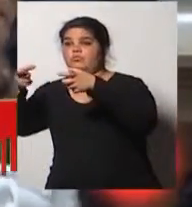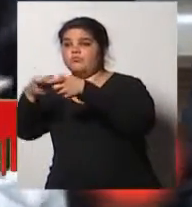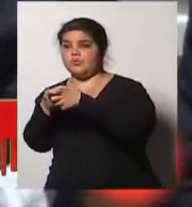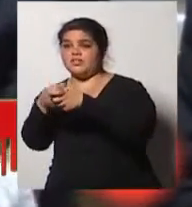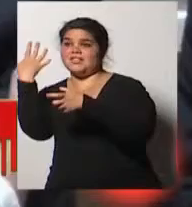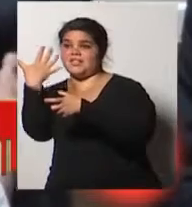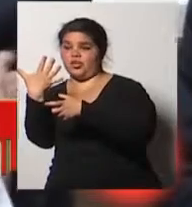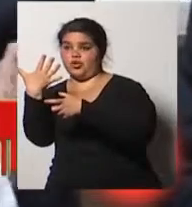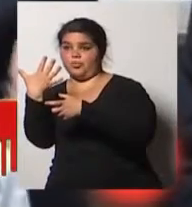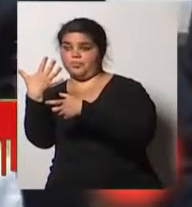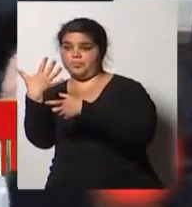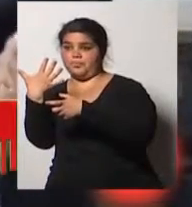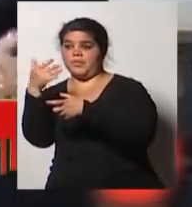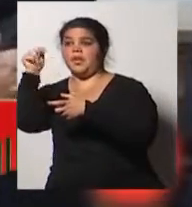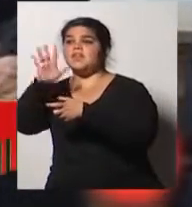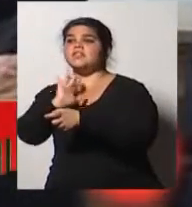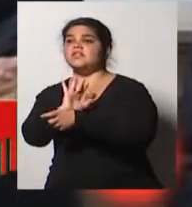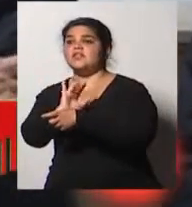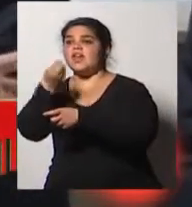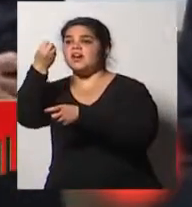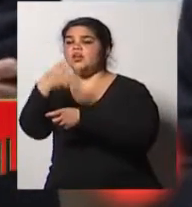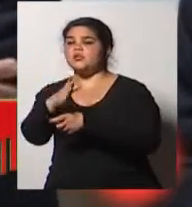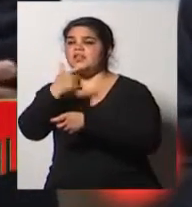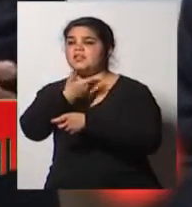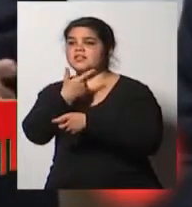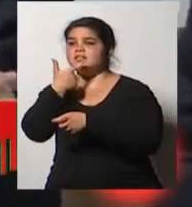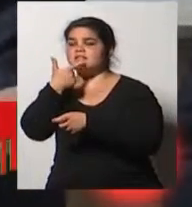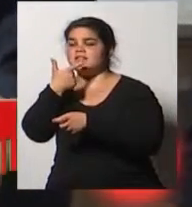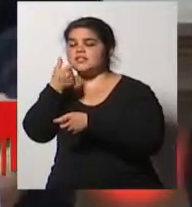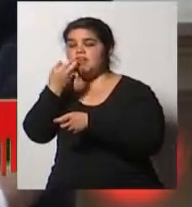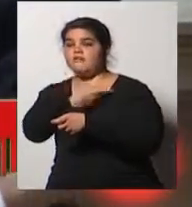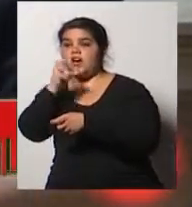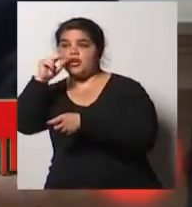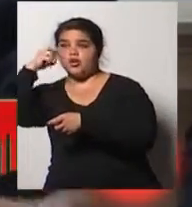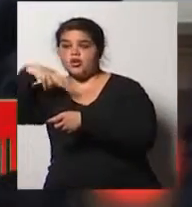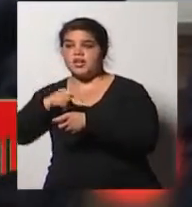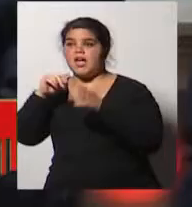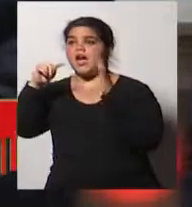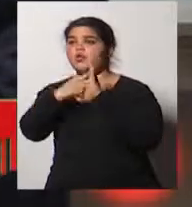5, la renuncia de Zaffaroni, que lo hace en virtud del artículo